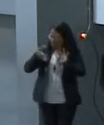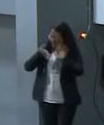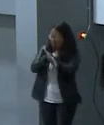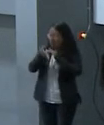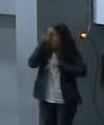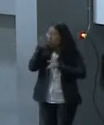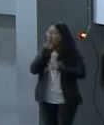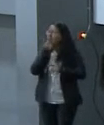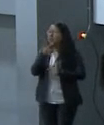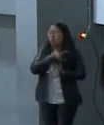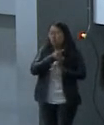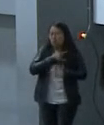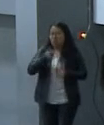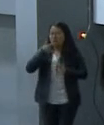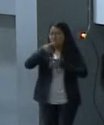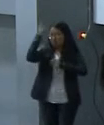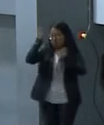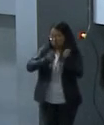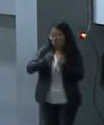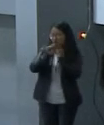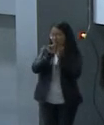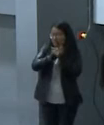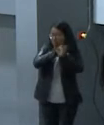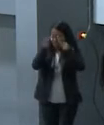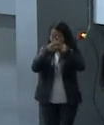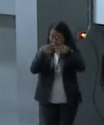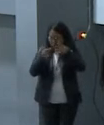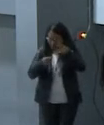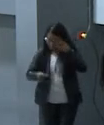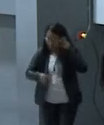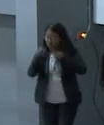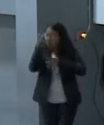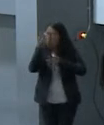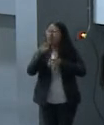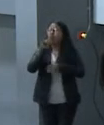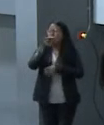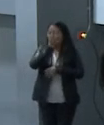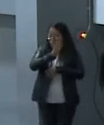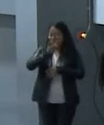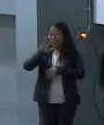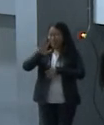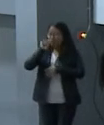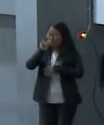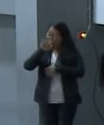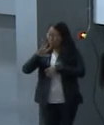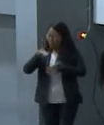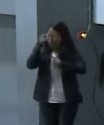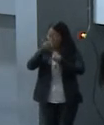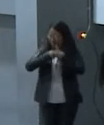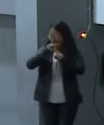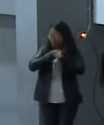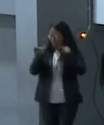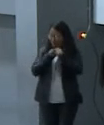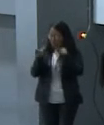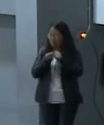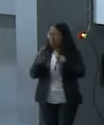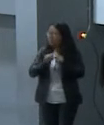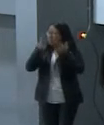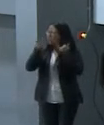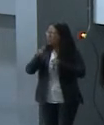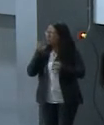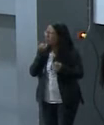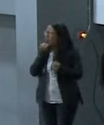la universidad procede a hacer cálculos presupuestales por semanas. Significa 45.5 semanas. ¿Y qué tenemos actualmente con